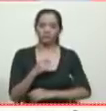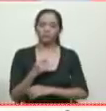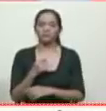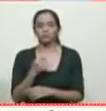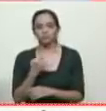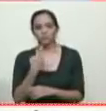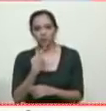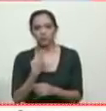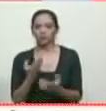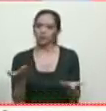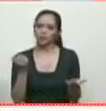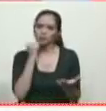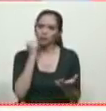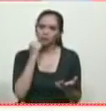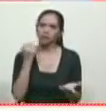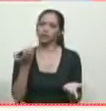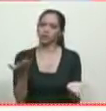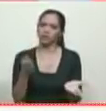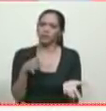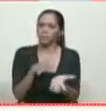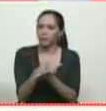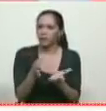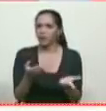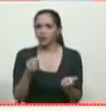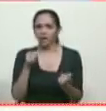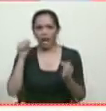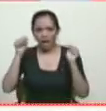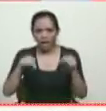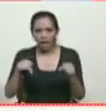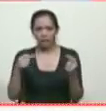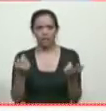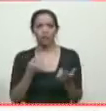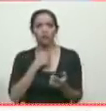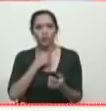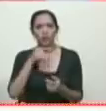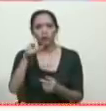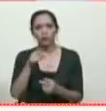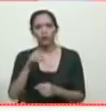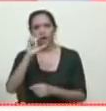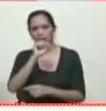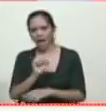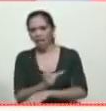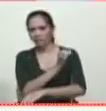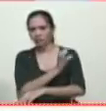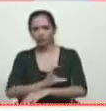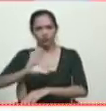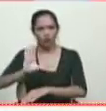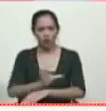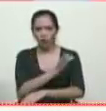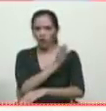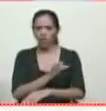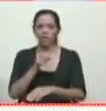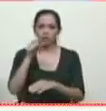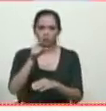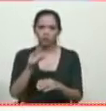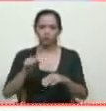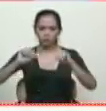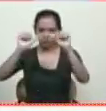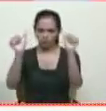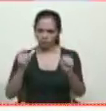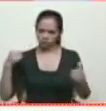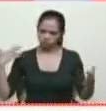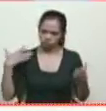le reclama, dice, oye, que aquí admiran el trabajo musical y la trayectoria artística de él y